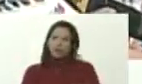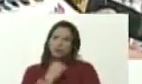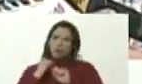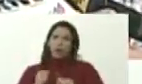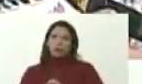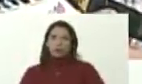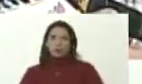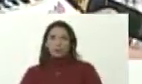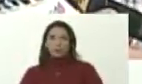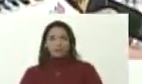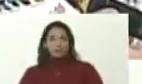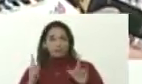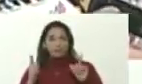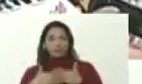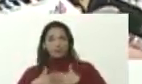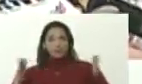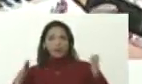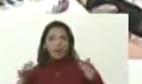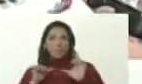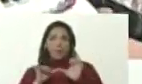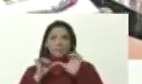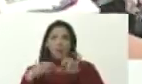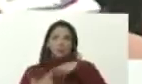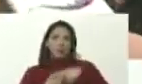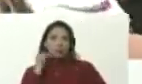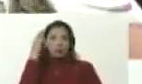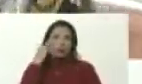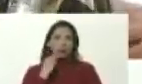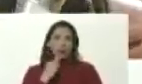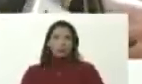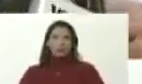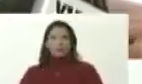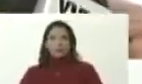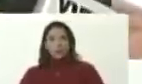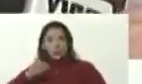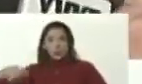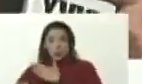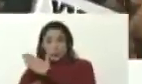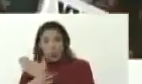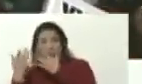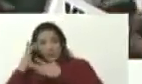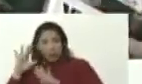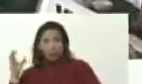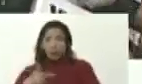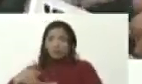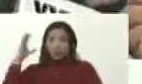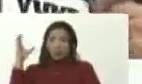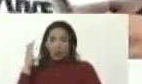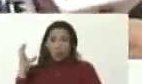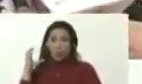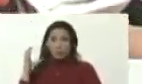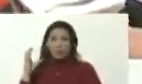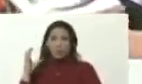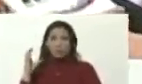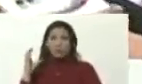que nos va a permitir garantizar la permanencia de la revolución bolivariana. Juan Guaidó, incluso según el gobierno de Colombia, están